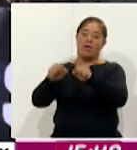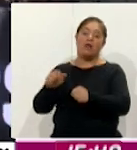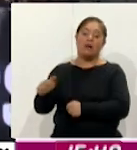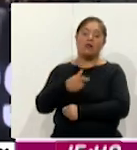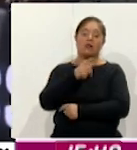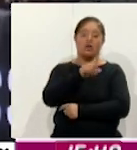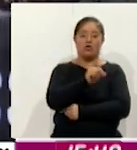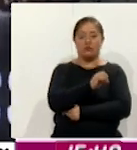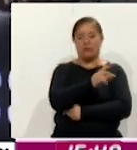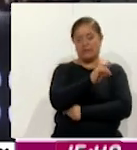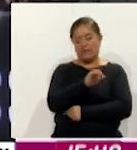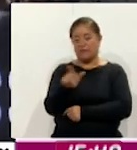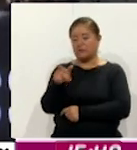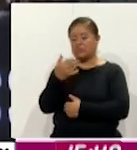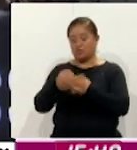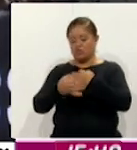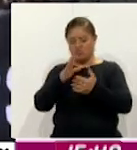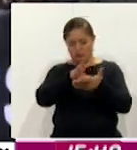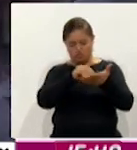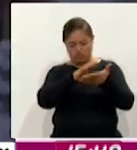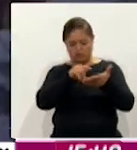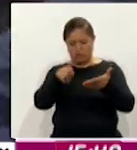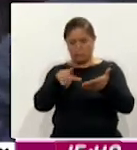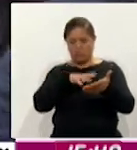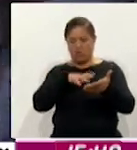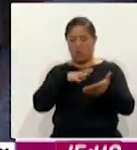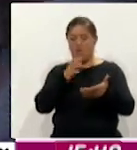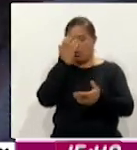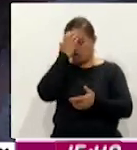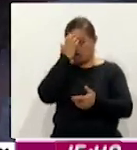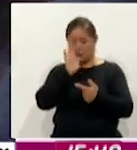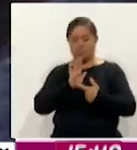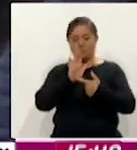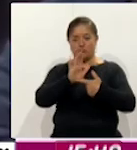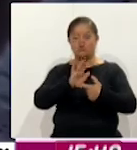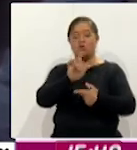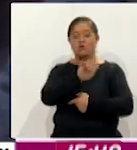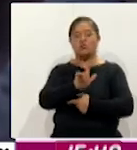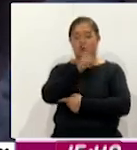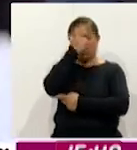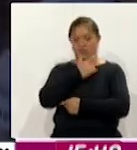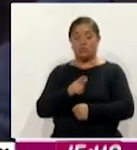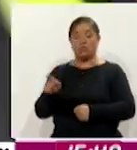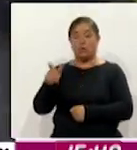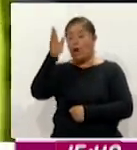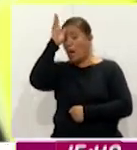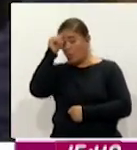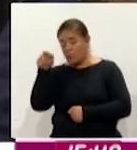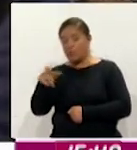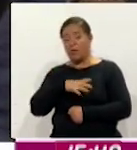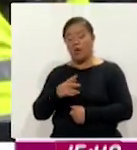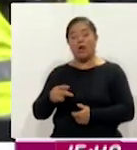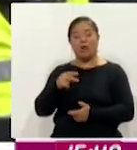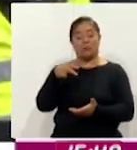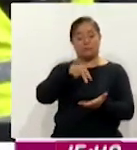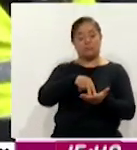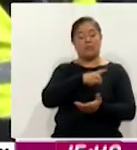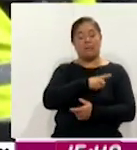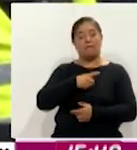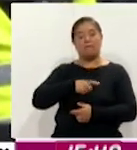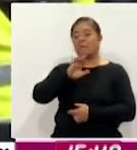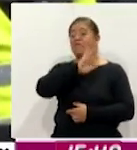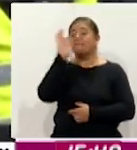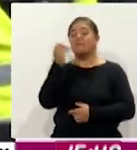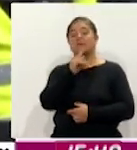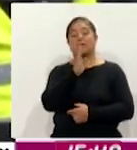Londres, según documentos judiciales conocidos públicamente la noche de lunes. El acuerdo afirma que debe comparecer ante un tribunal federal en